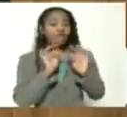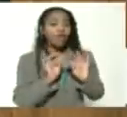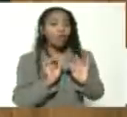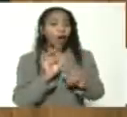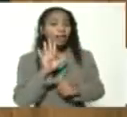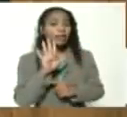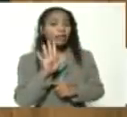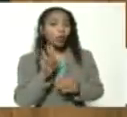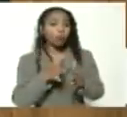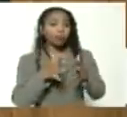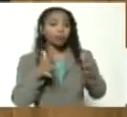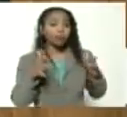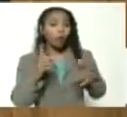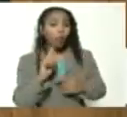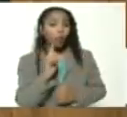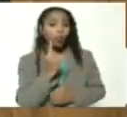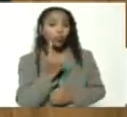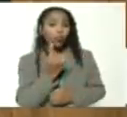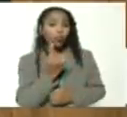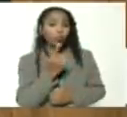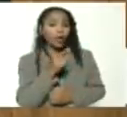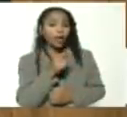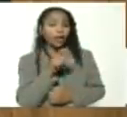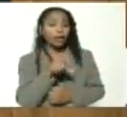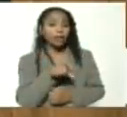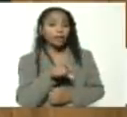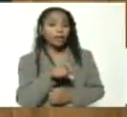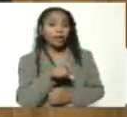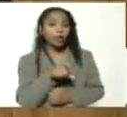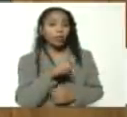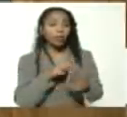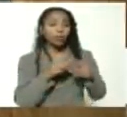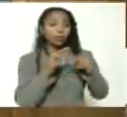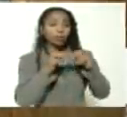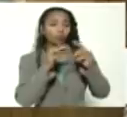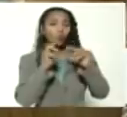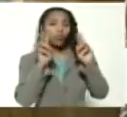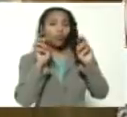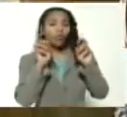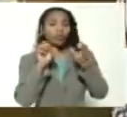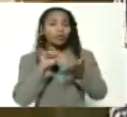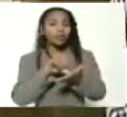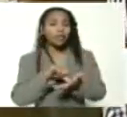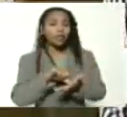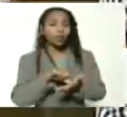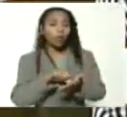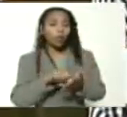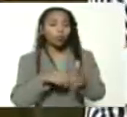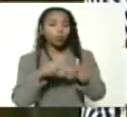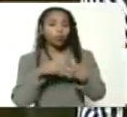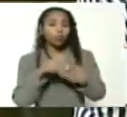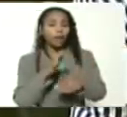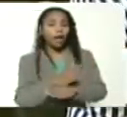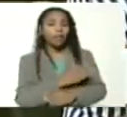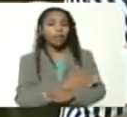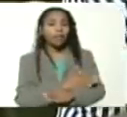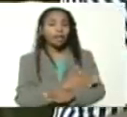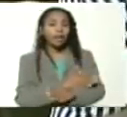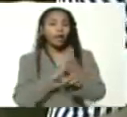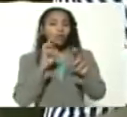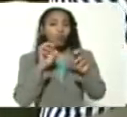5 grandes ejes. Es necesaria la construcción de nuevos centros de detención preventiva y nuevos